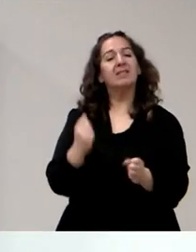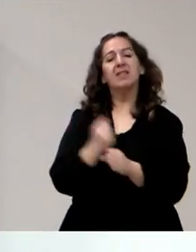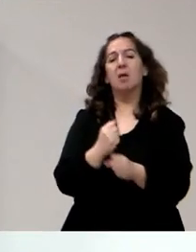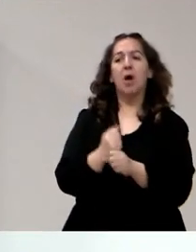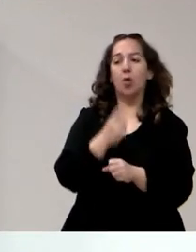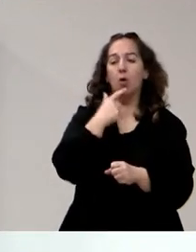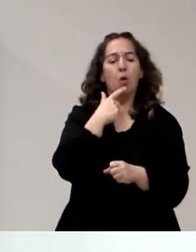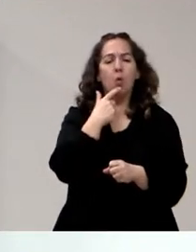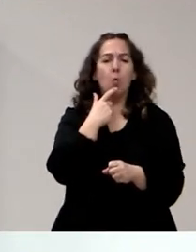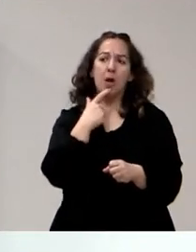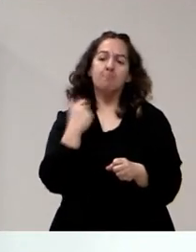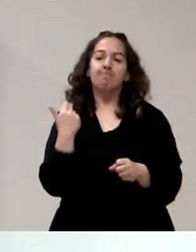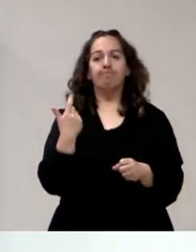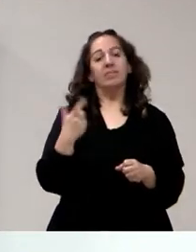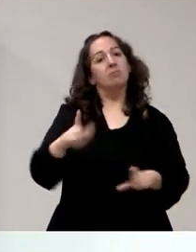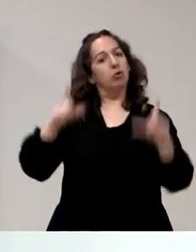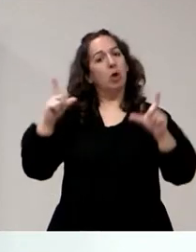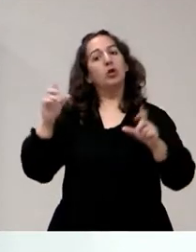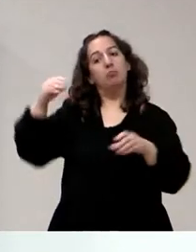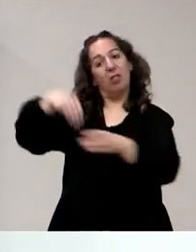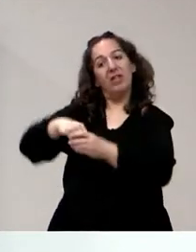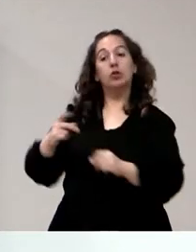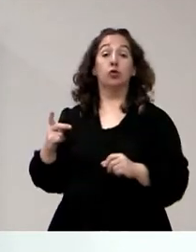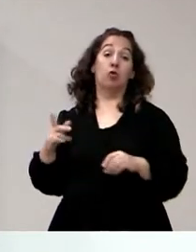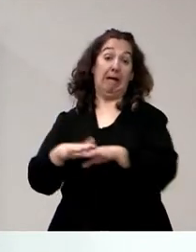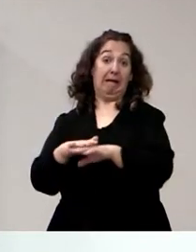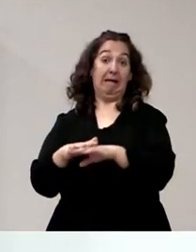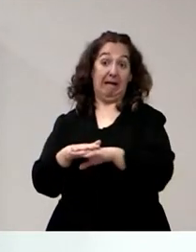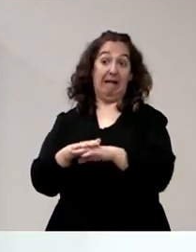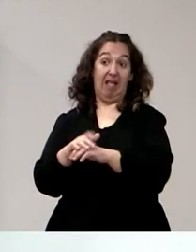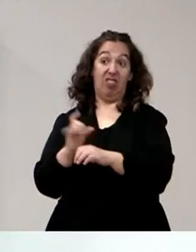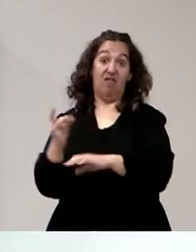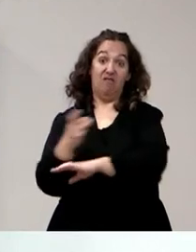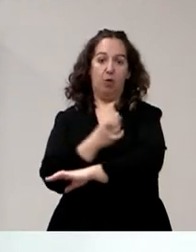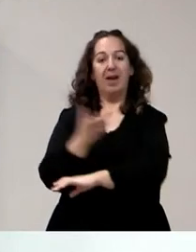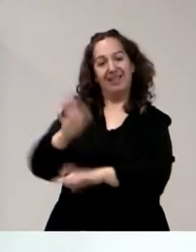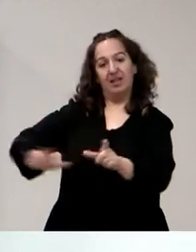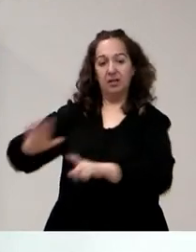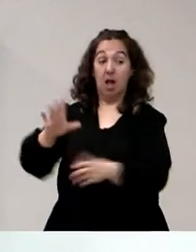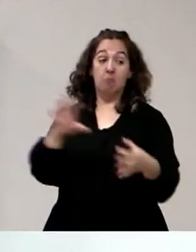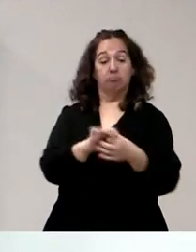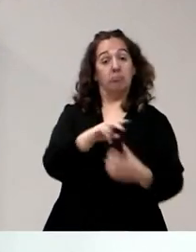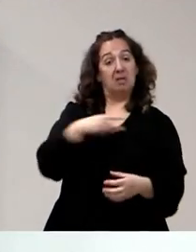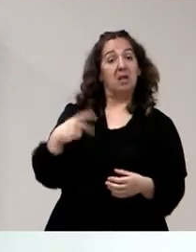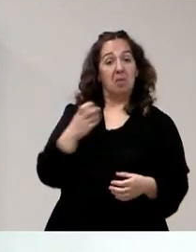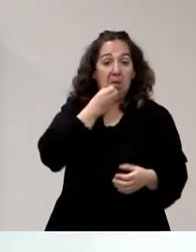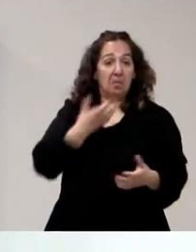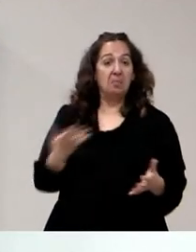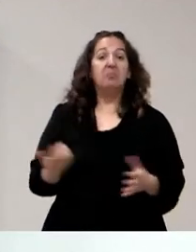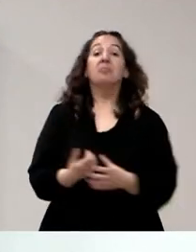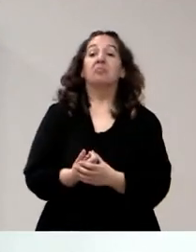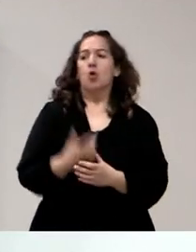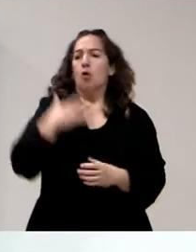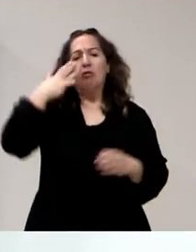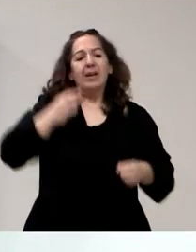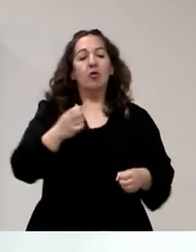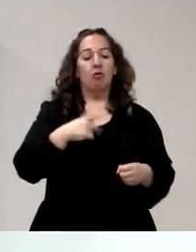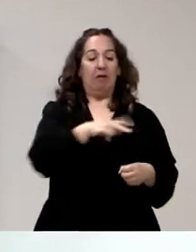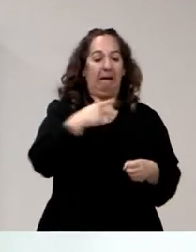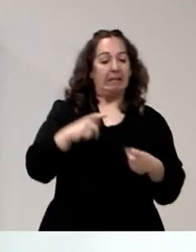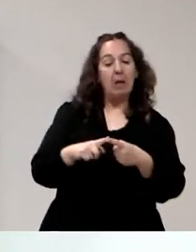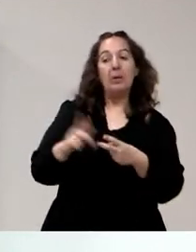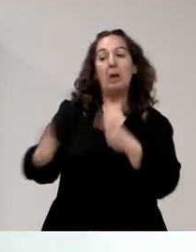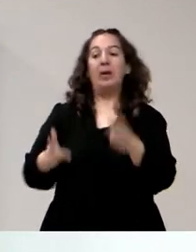el protagonismo que queremos que tenga la red ferroviaria t en relación con cantabria eh yo creo que cantabria eh país Vasco